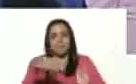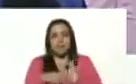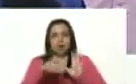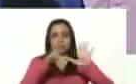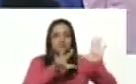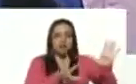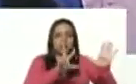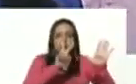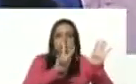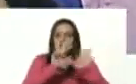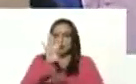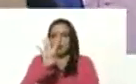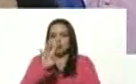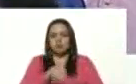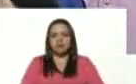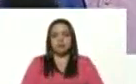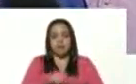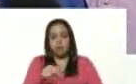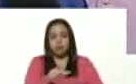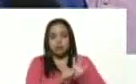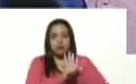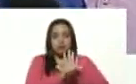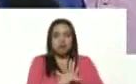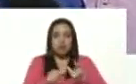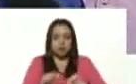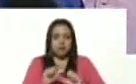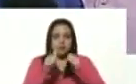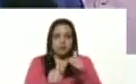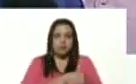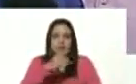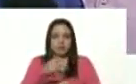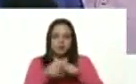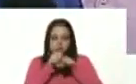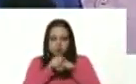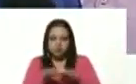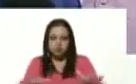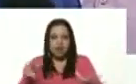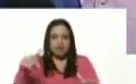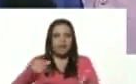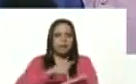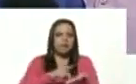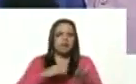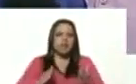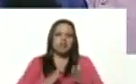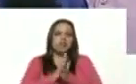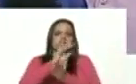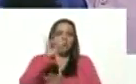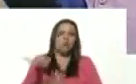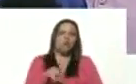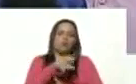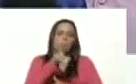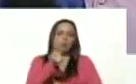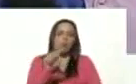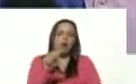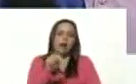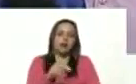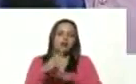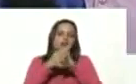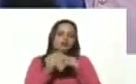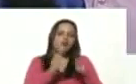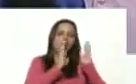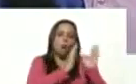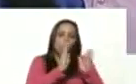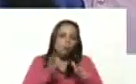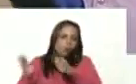1874. Así que es un ícono que iniciamos ese plan de despliegue desde la parroquia San Juan con todo el esquema de